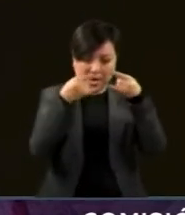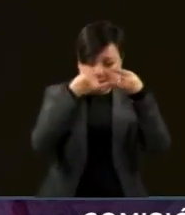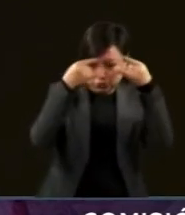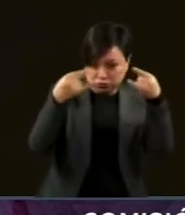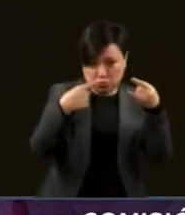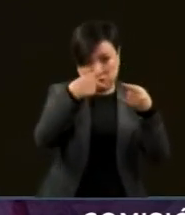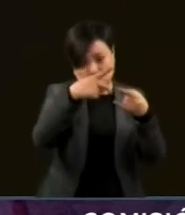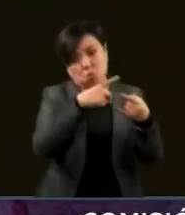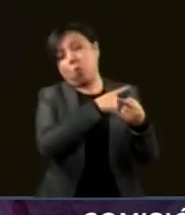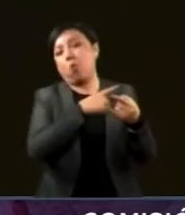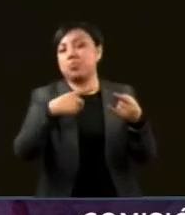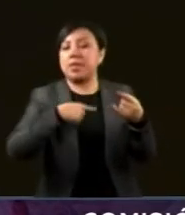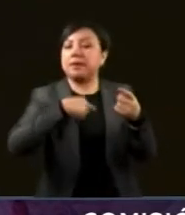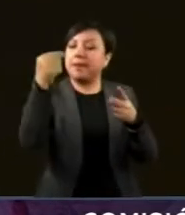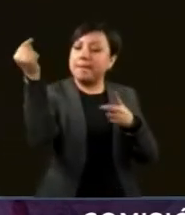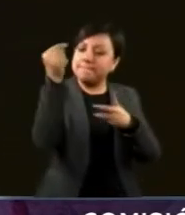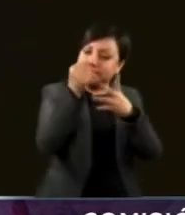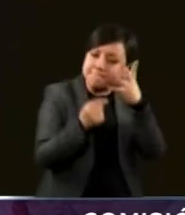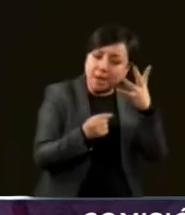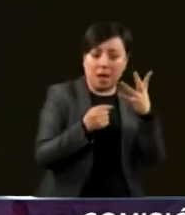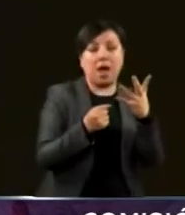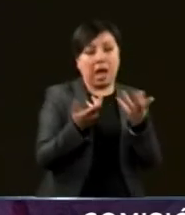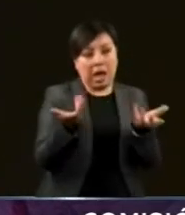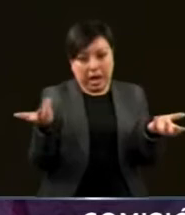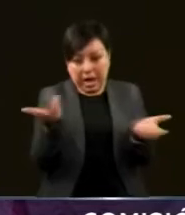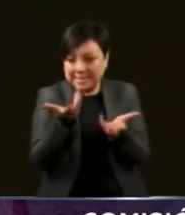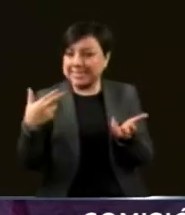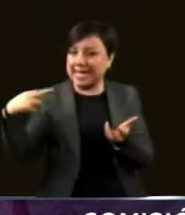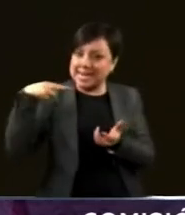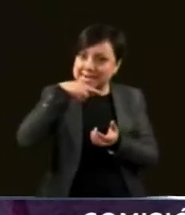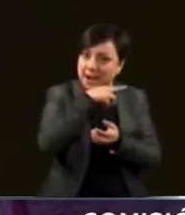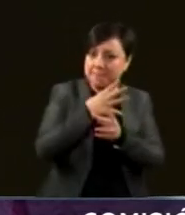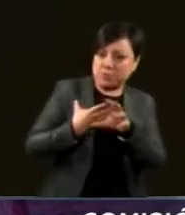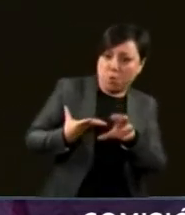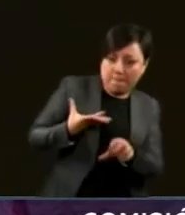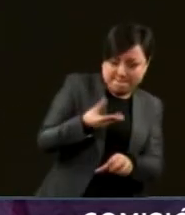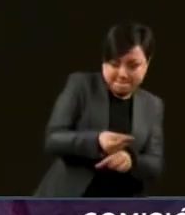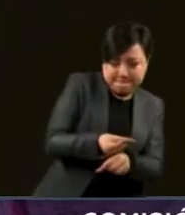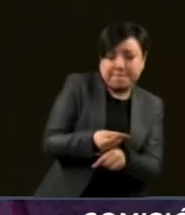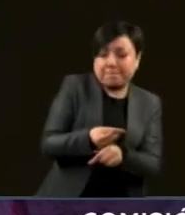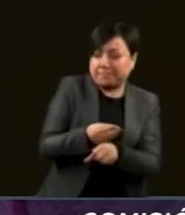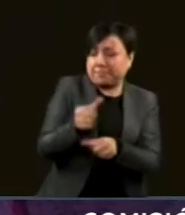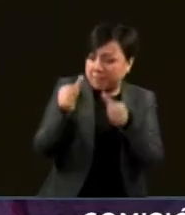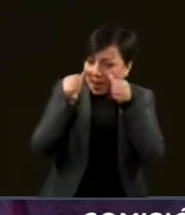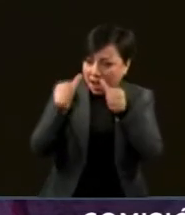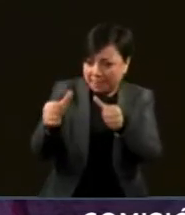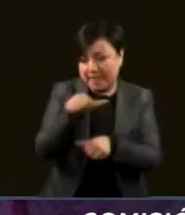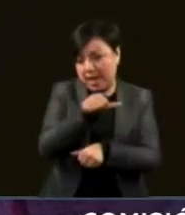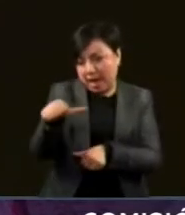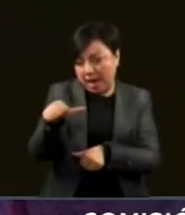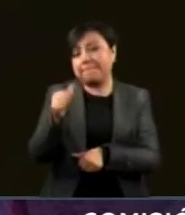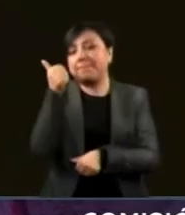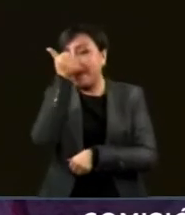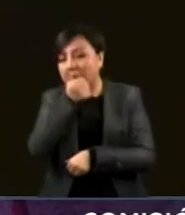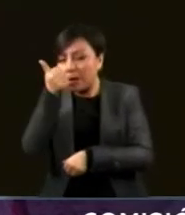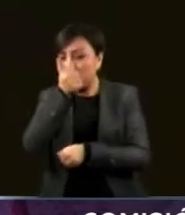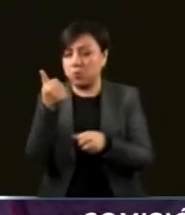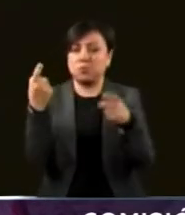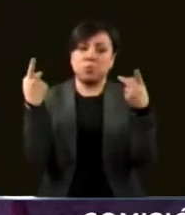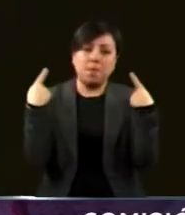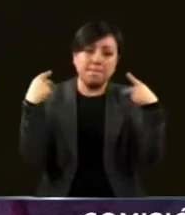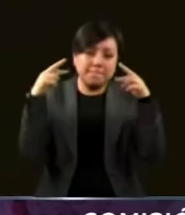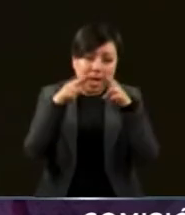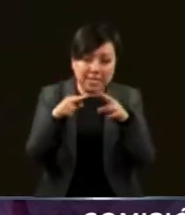medidas necesarias para solucionar de manera pronta y efectiva las peticiones de alumnos, docentes y trabajadores de la